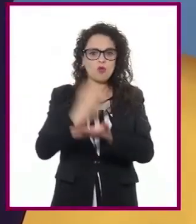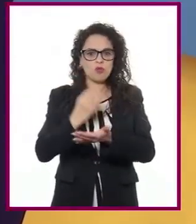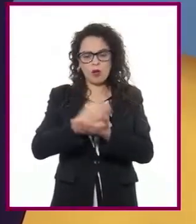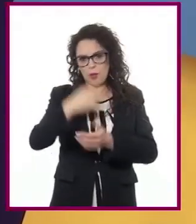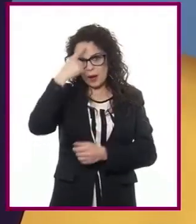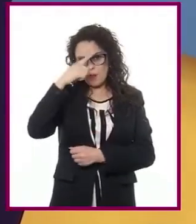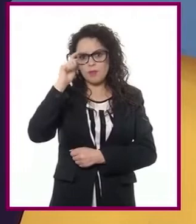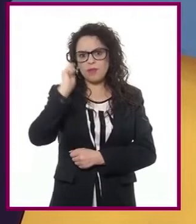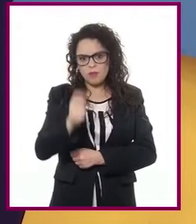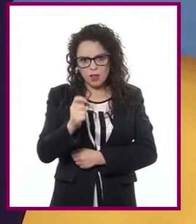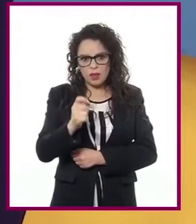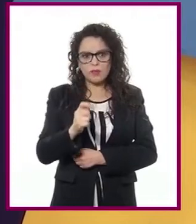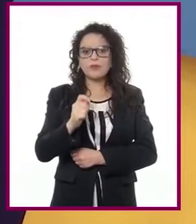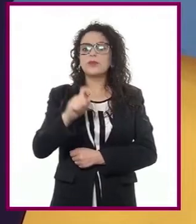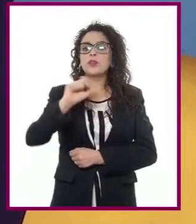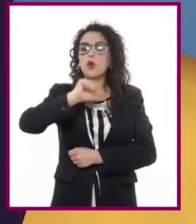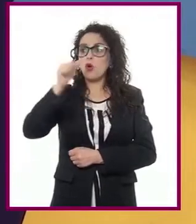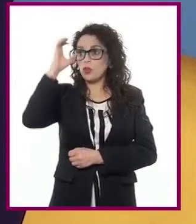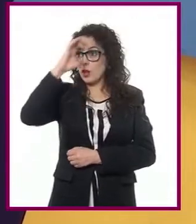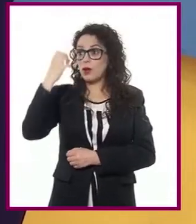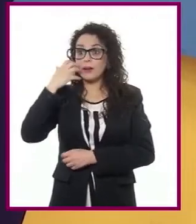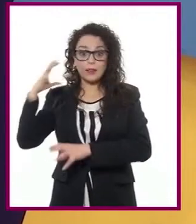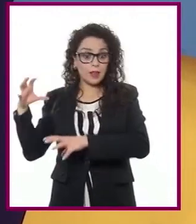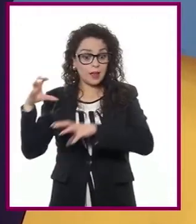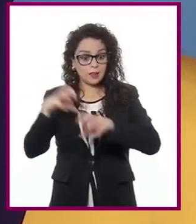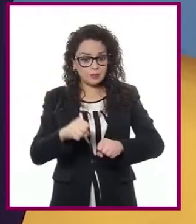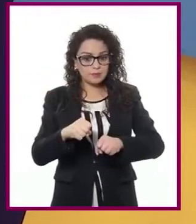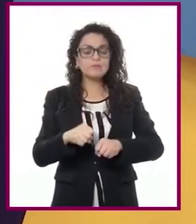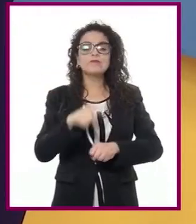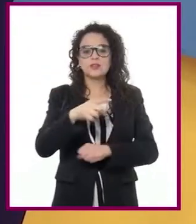la invasión de otras culturas. Fue